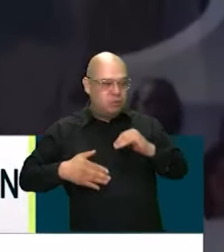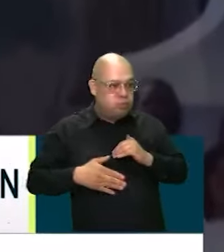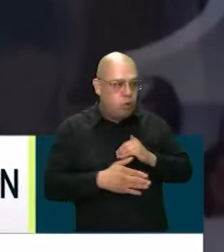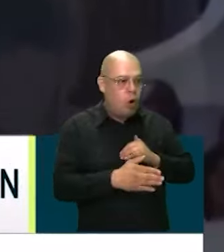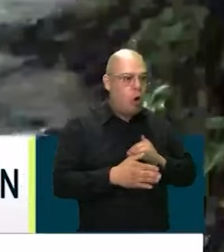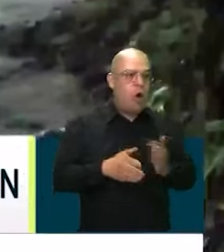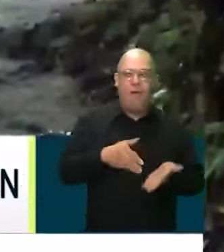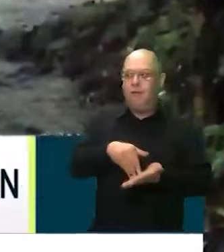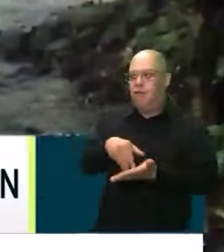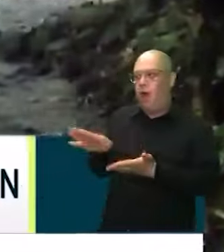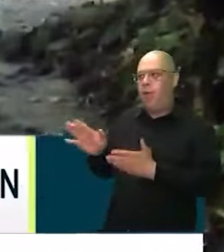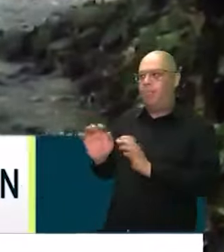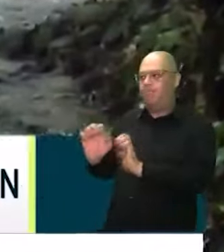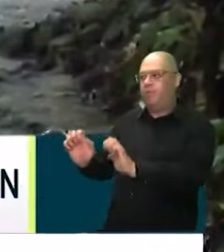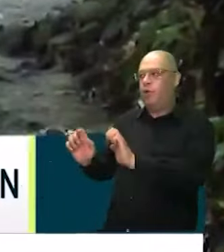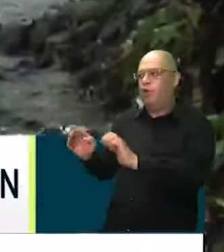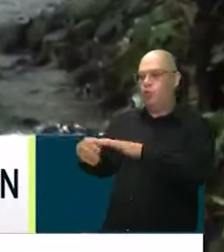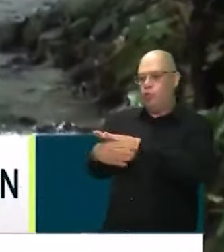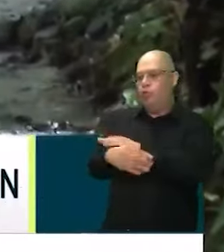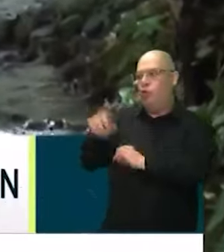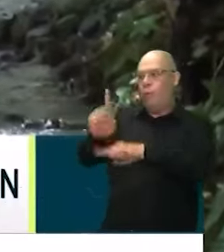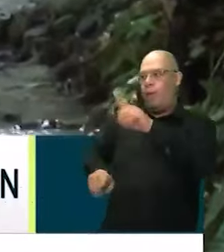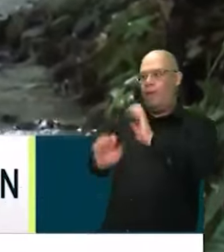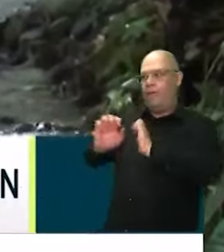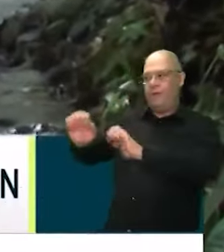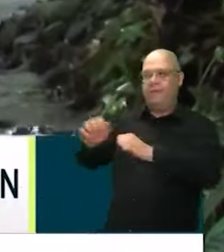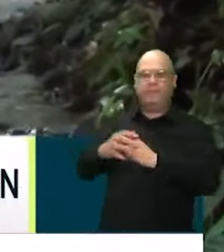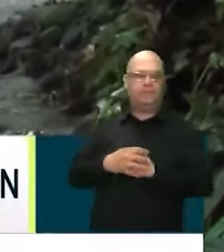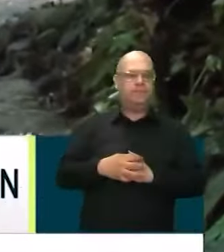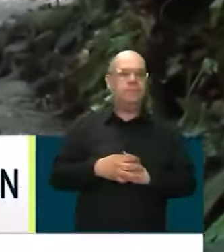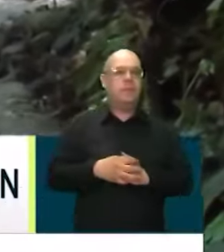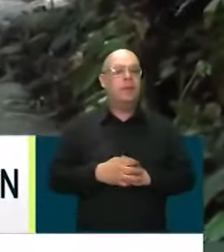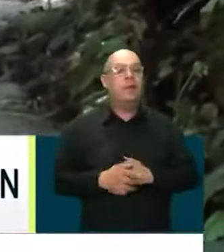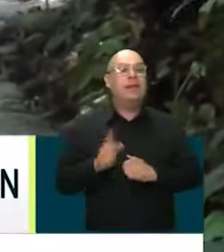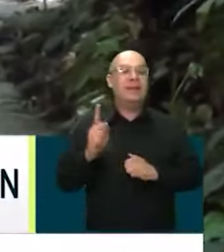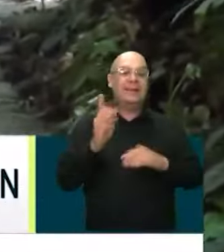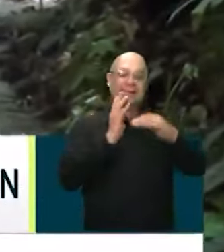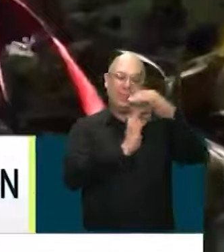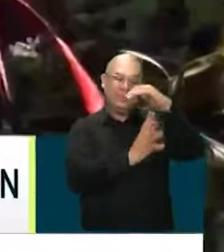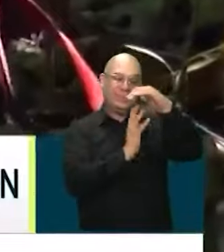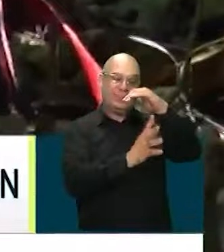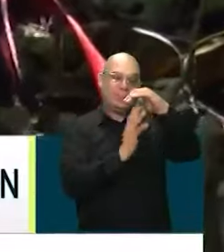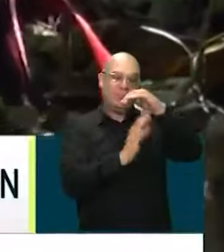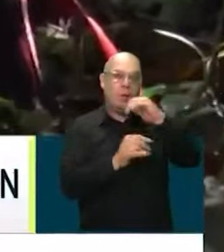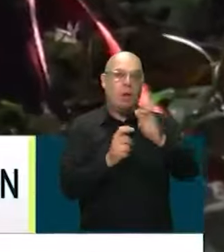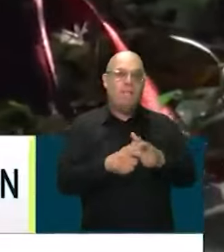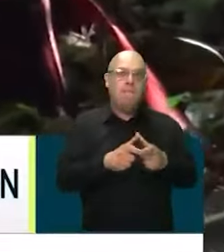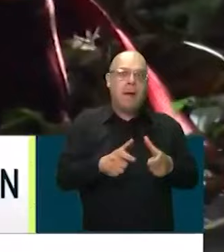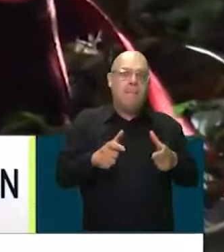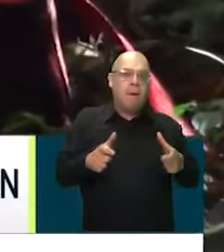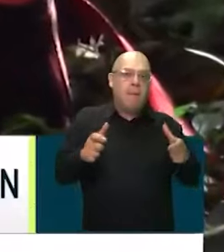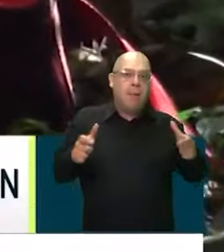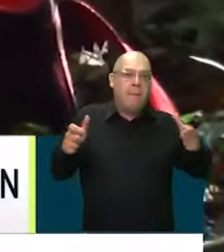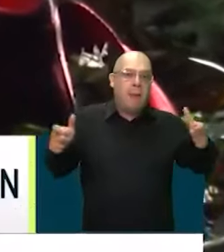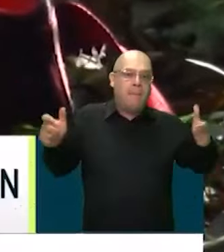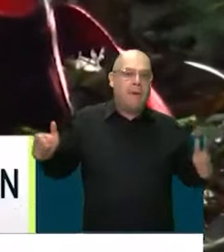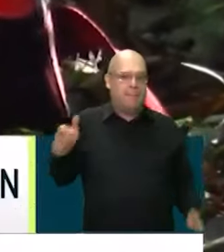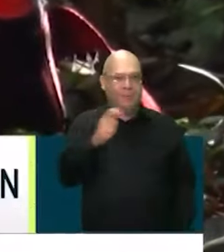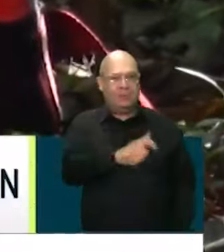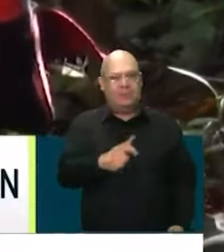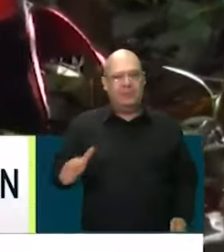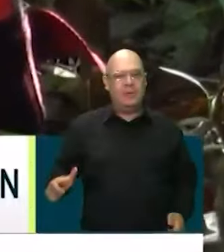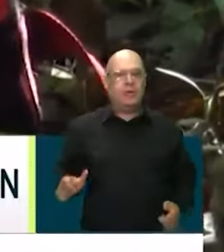país de origen el número de migrantes que está cruzando la selva del Darién se está duplicando año a año más de